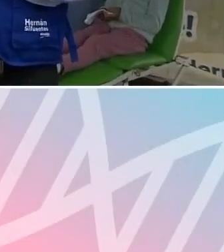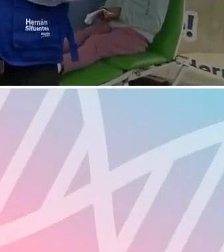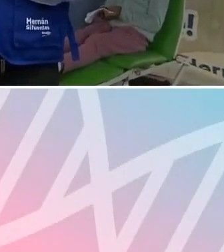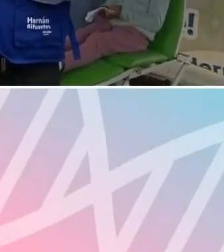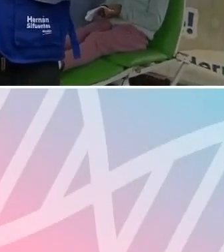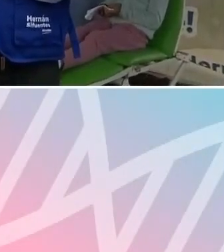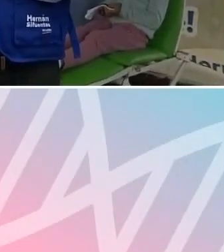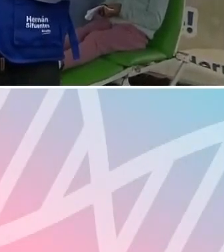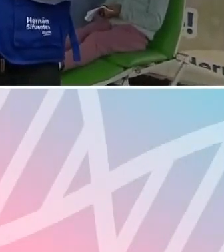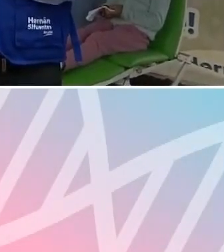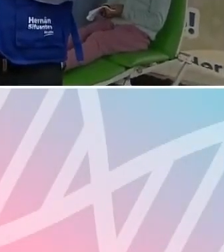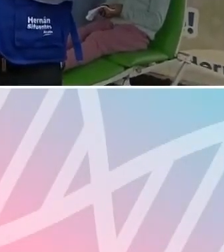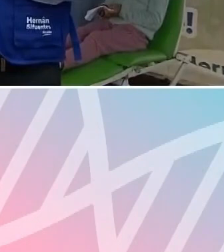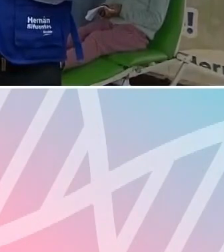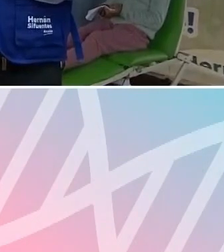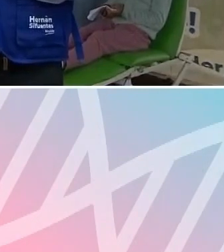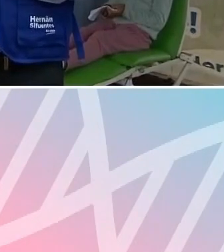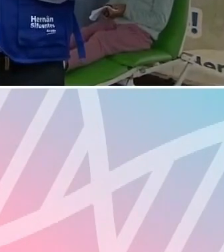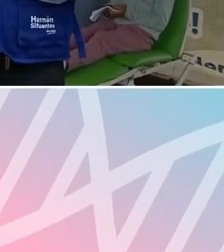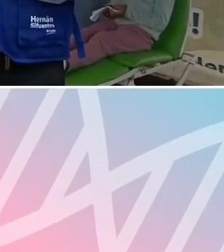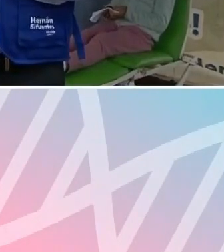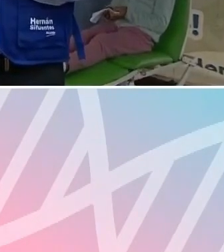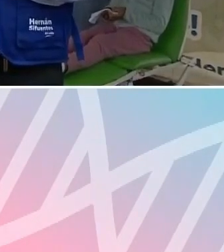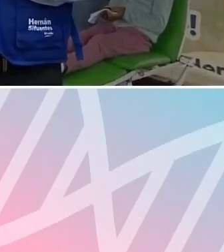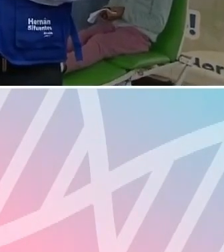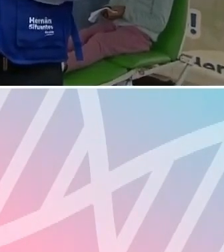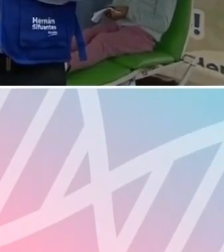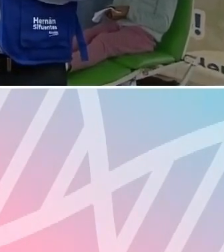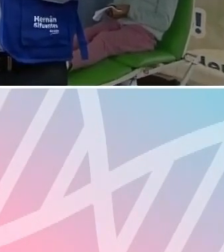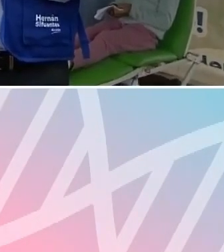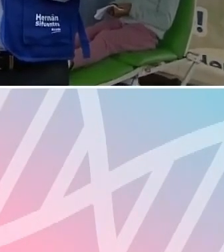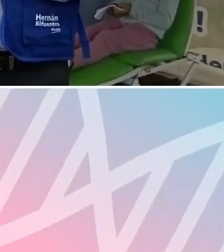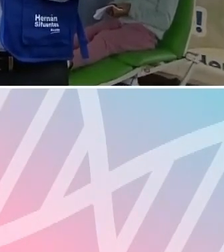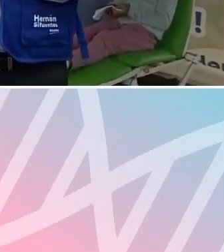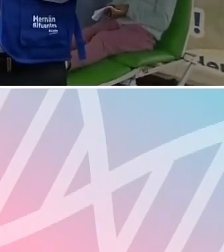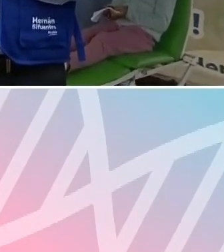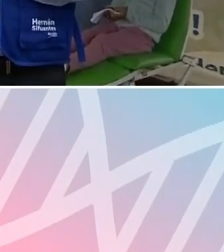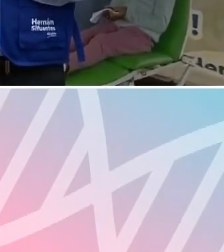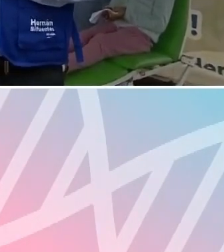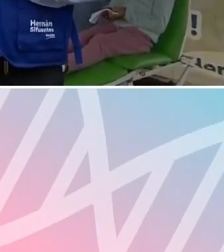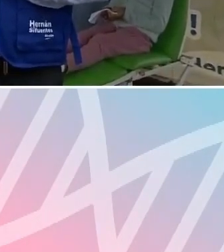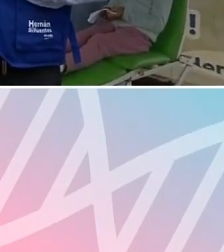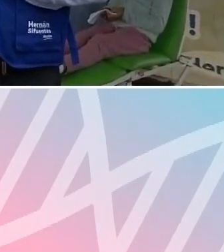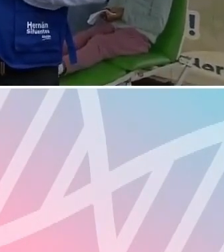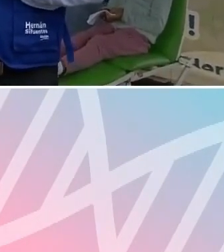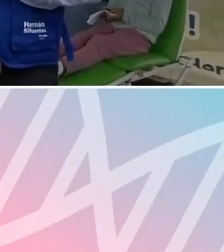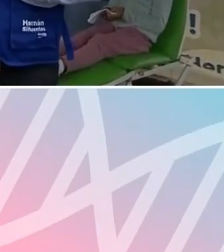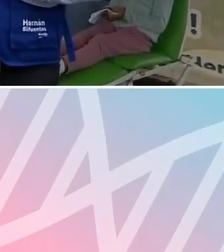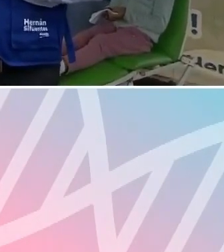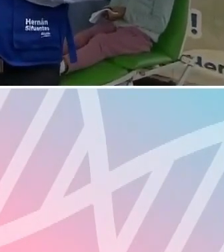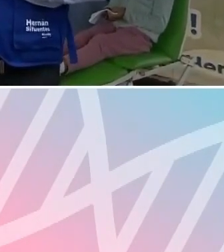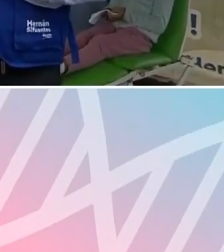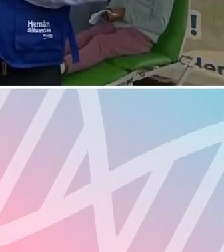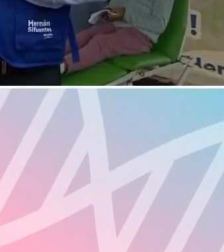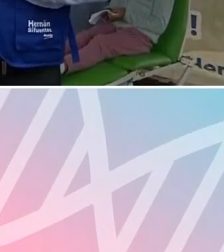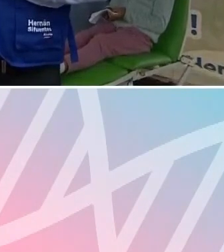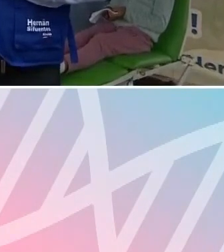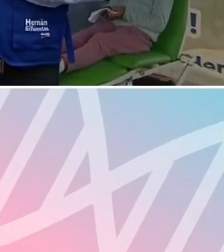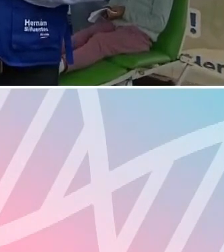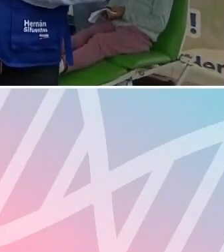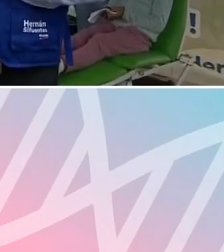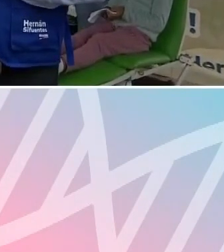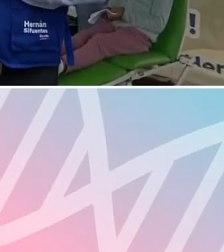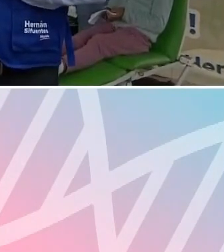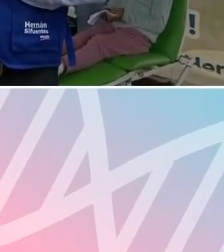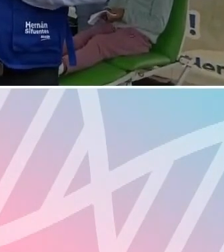de Porres. Gracias, Aura. Gracias, doctor Rivadeneira. En realidad yo creo que es muy importante llevar a cabo estrategias de alimentación